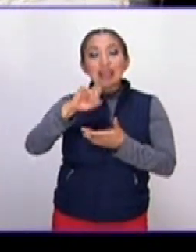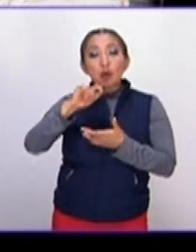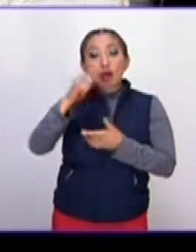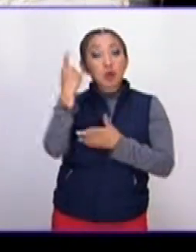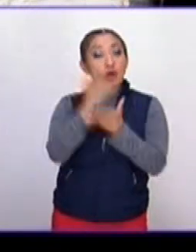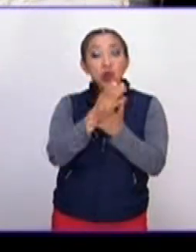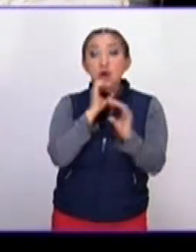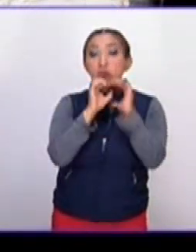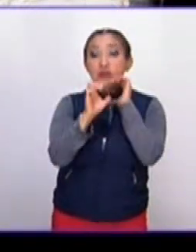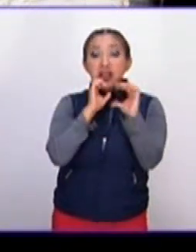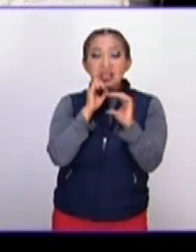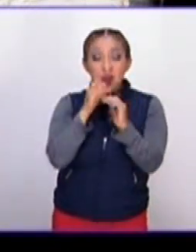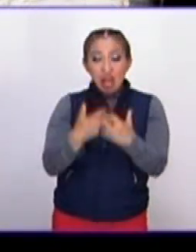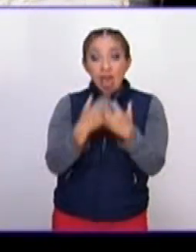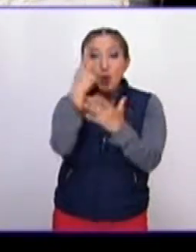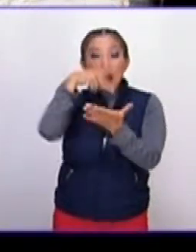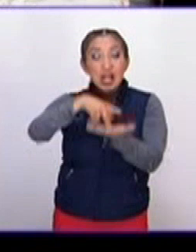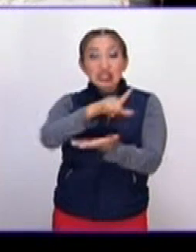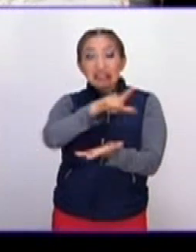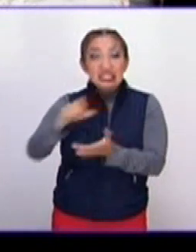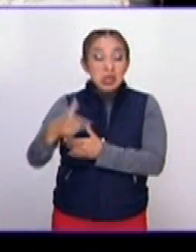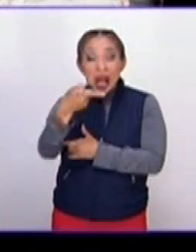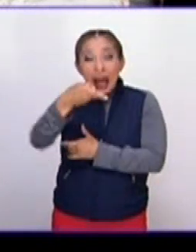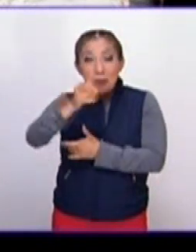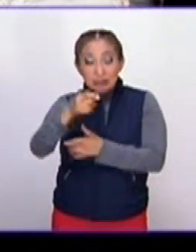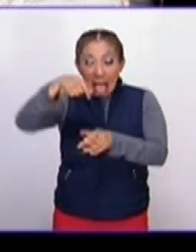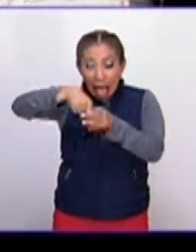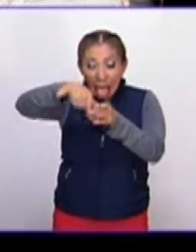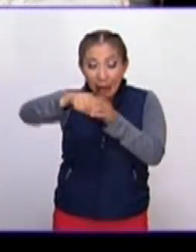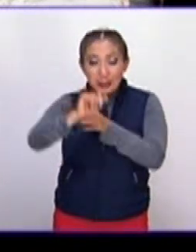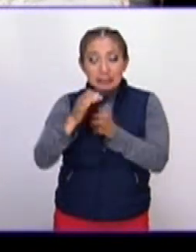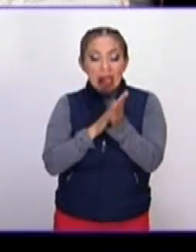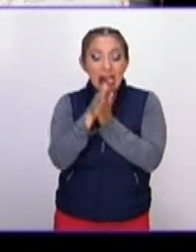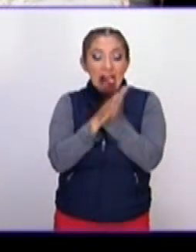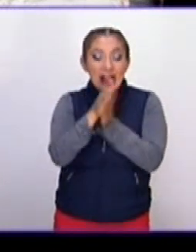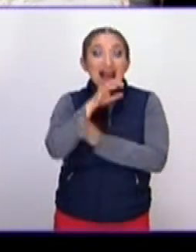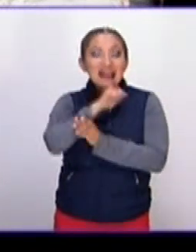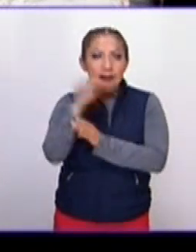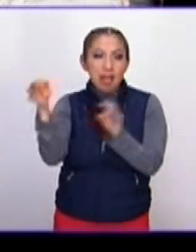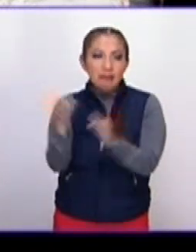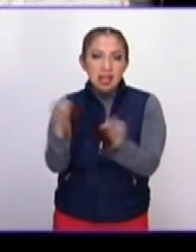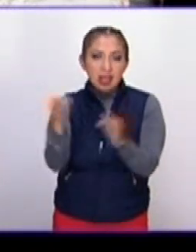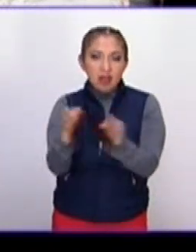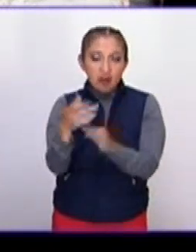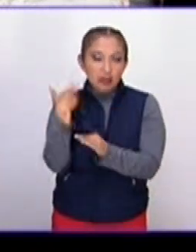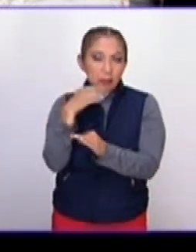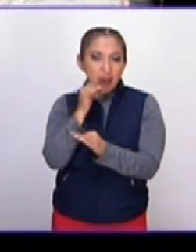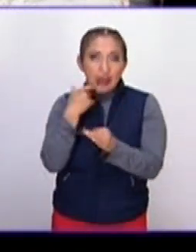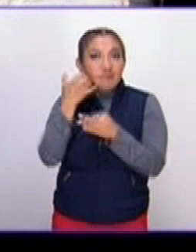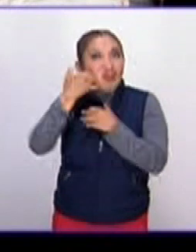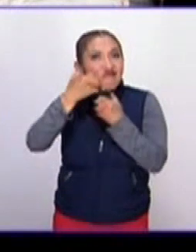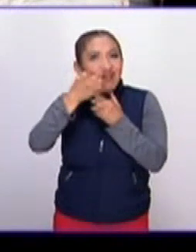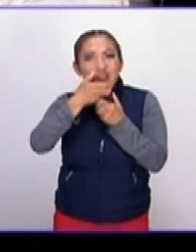equipo de comunicación que pesaba 1,7 kg con las pilas. Y había que calentar las pilas porque se enfrían y ya no podías